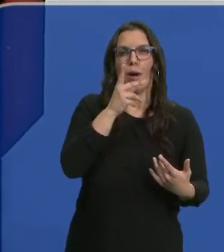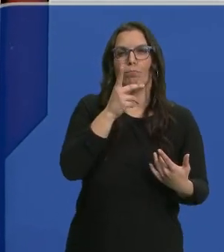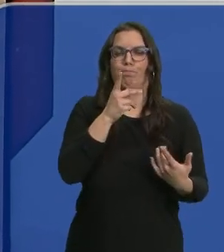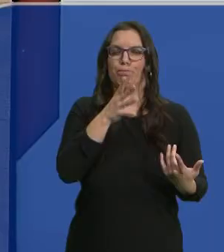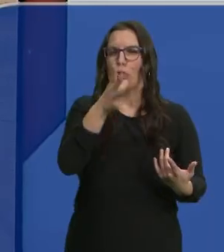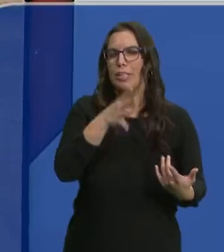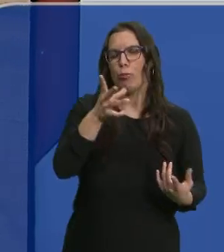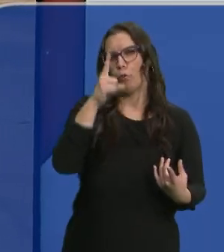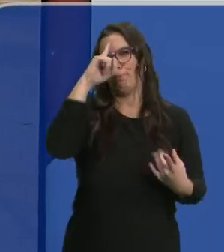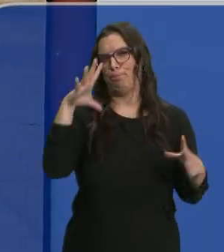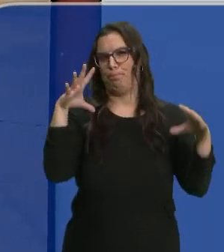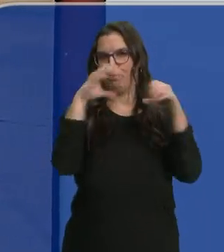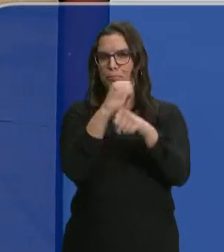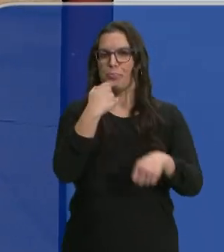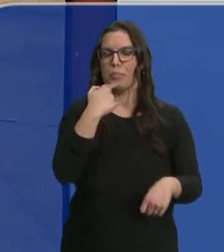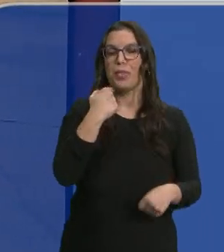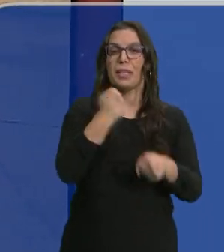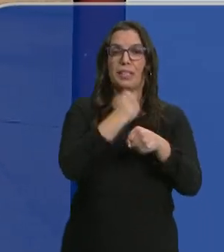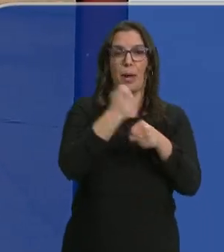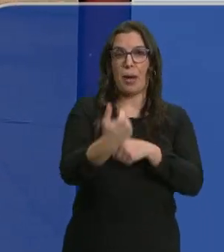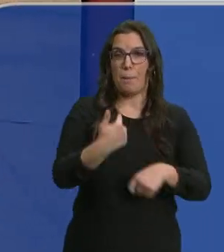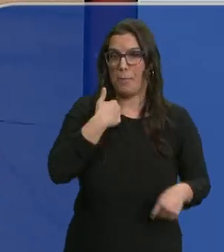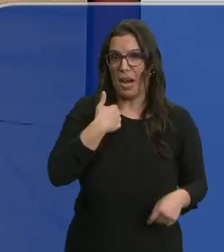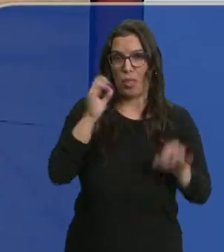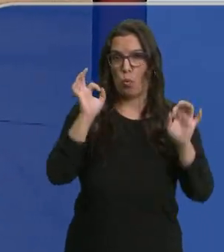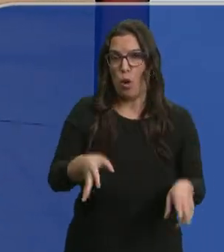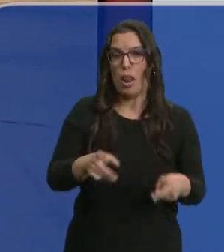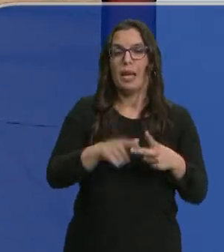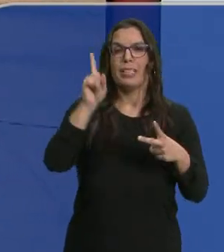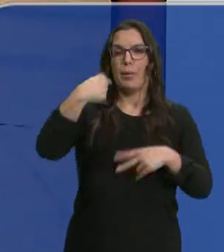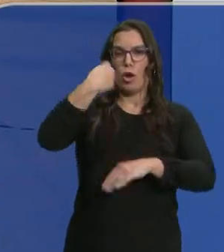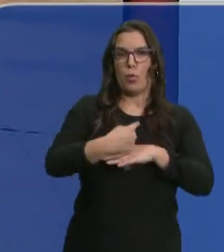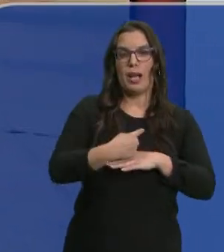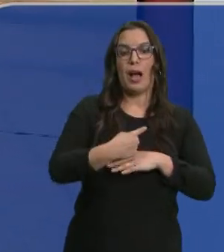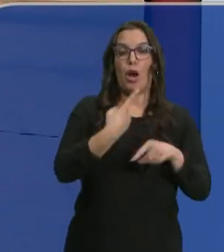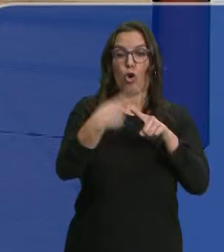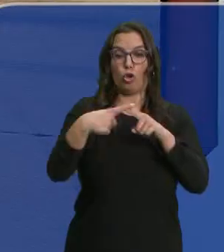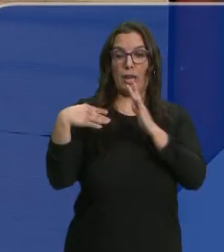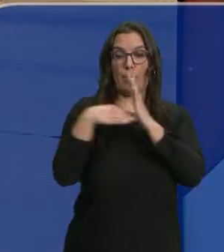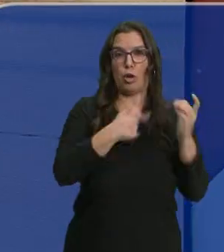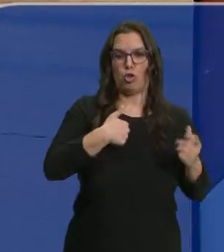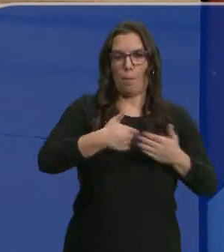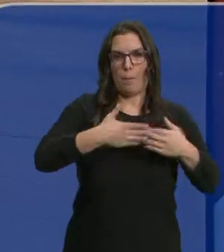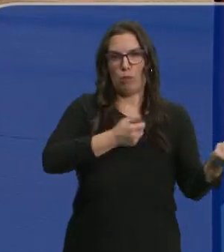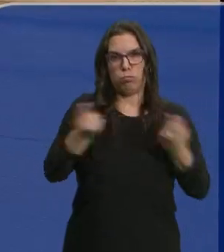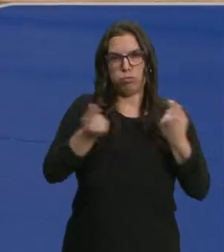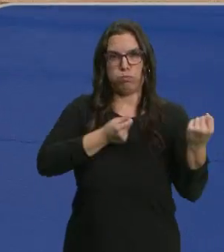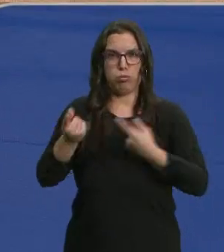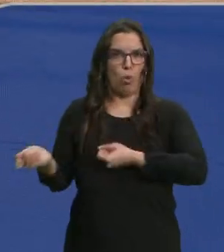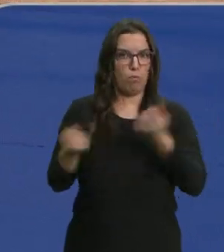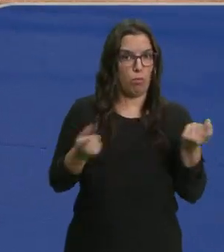paro. Principalmente que siguen trabajando a pérdidas y que se les sigue obligando a cargar y descargar la mercancía de sus camiones, aunque